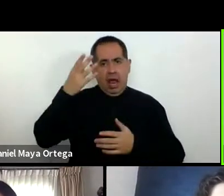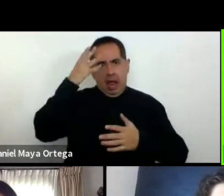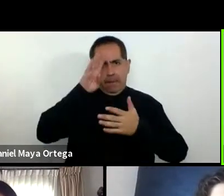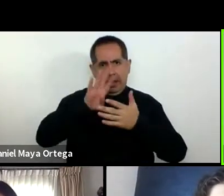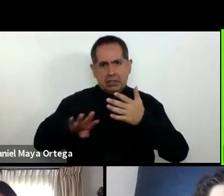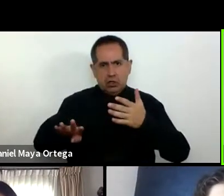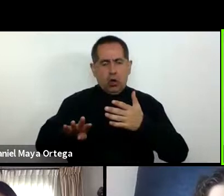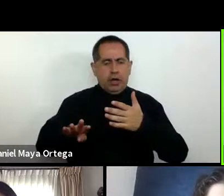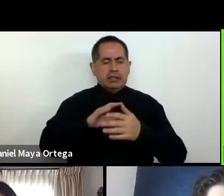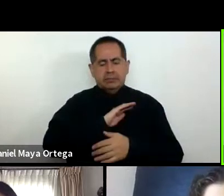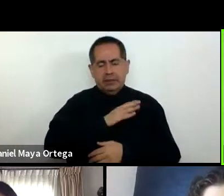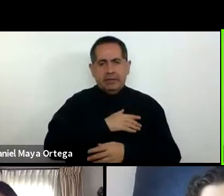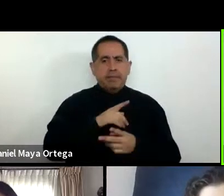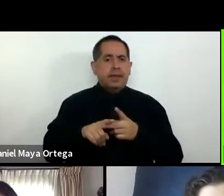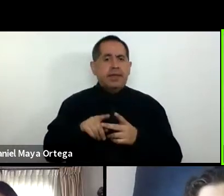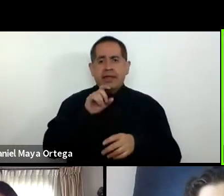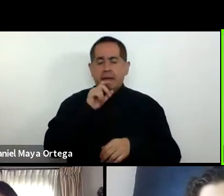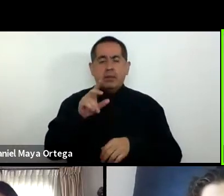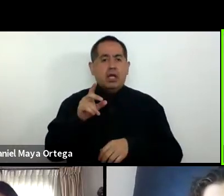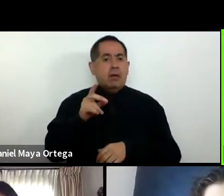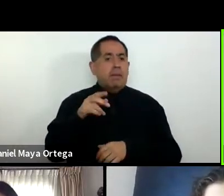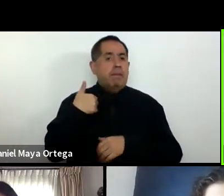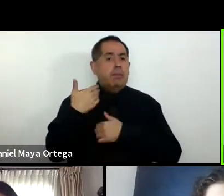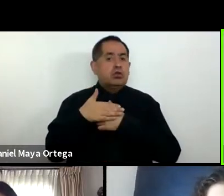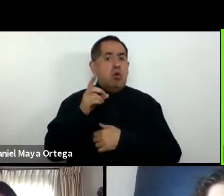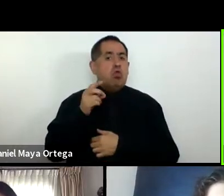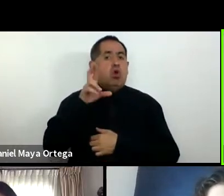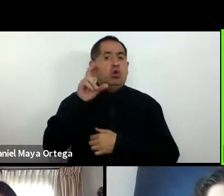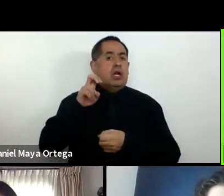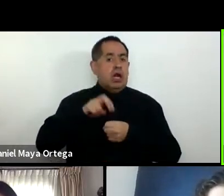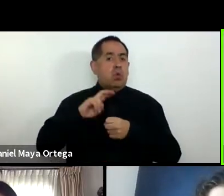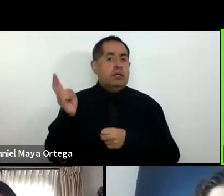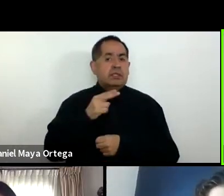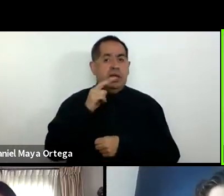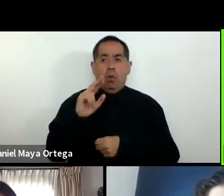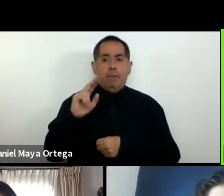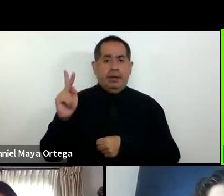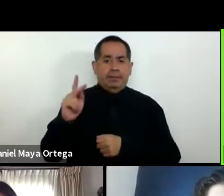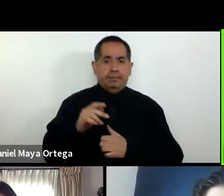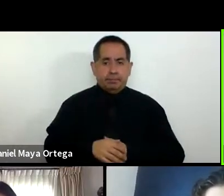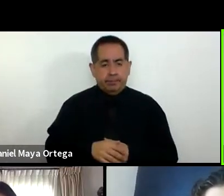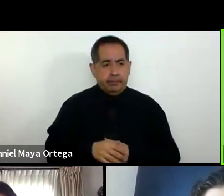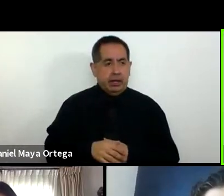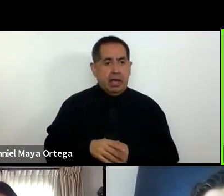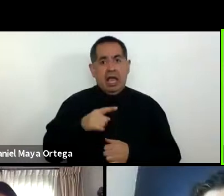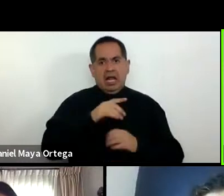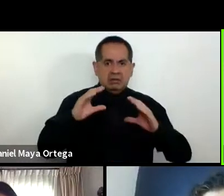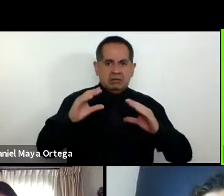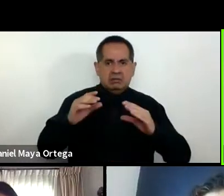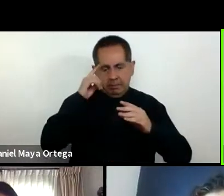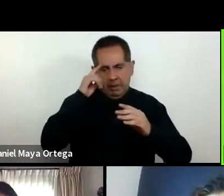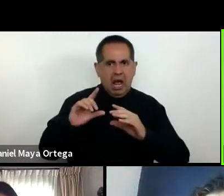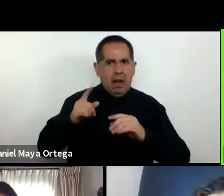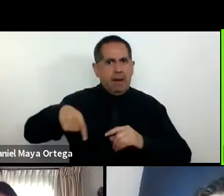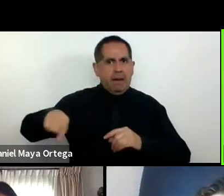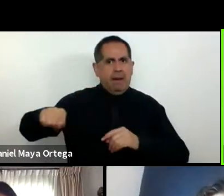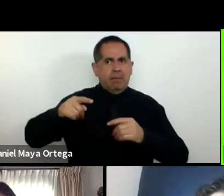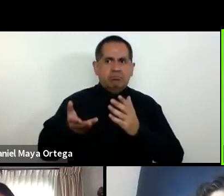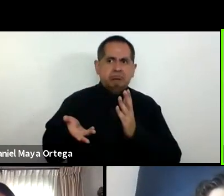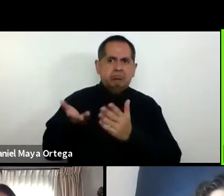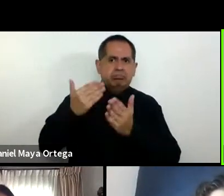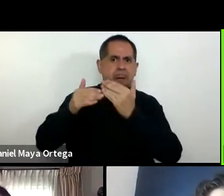doctorando en la Universidad Panamericana. Es formador de formadores por la Comisión Nacional de Mejora Regulatoria,